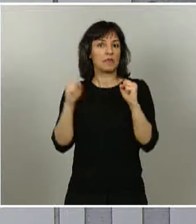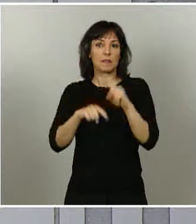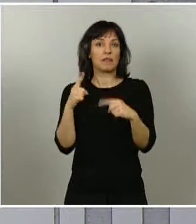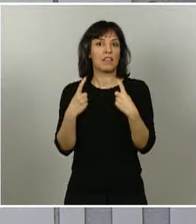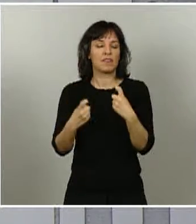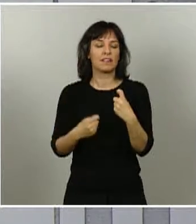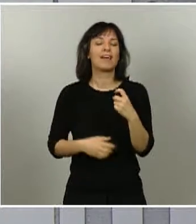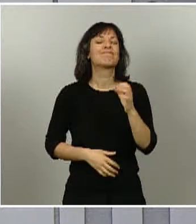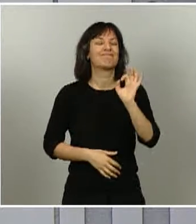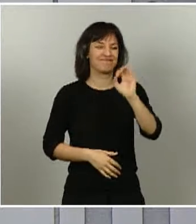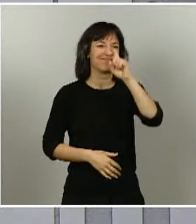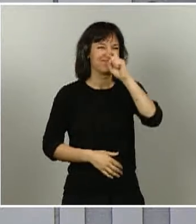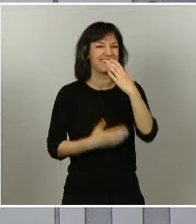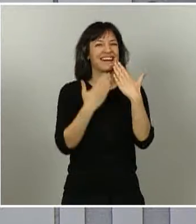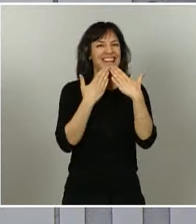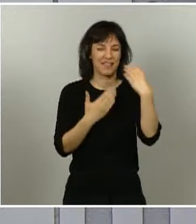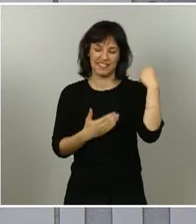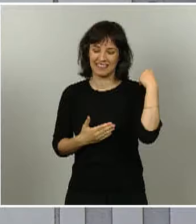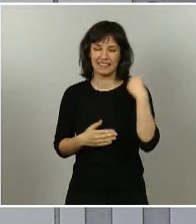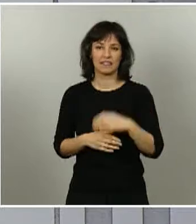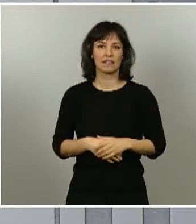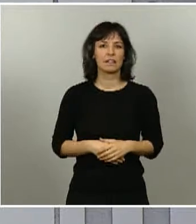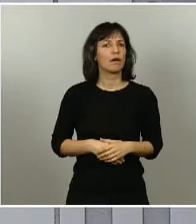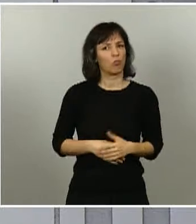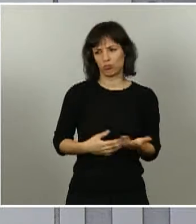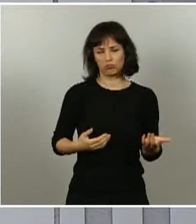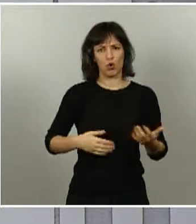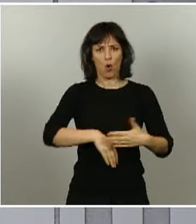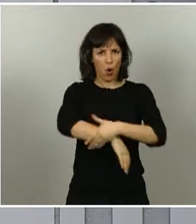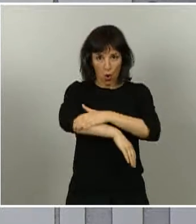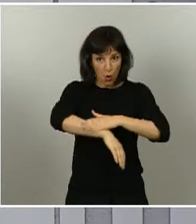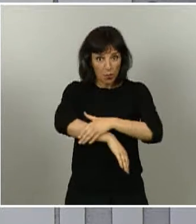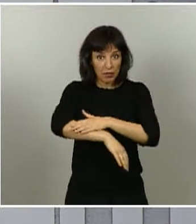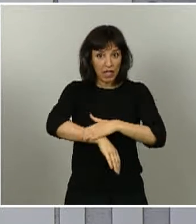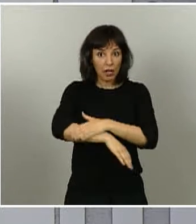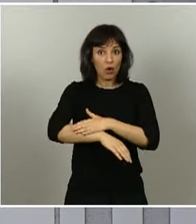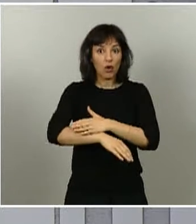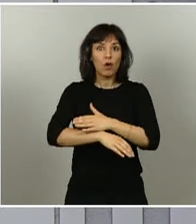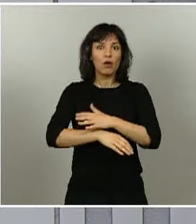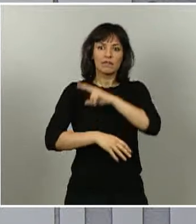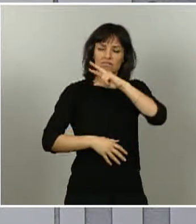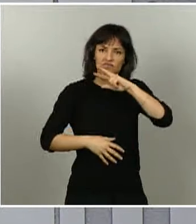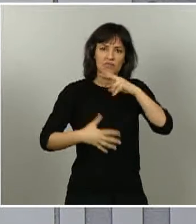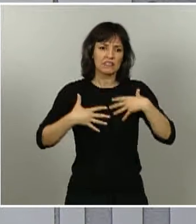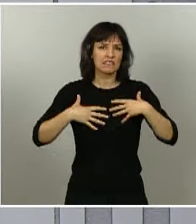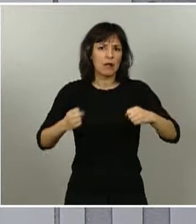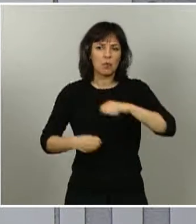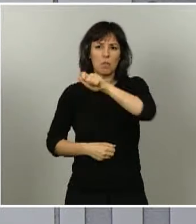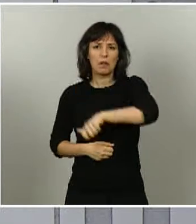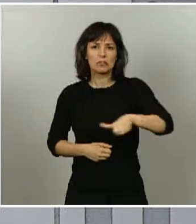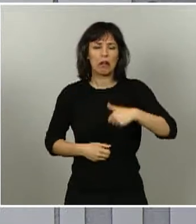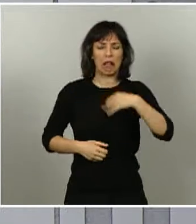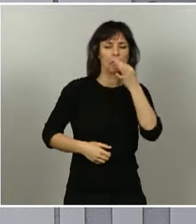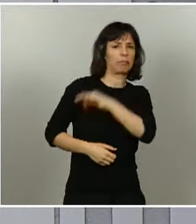por recordármela. No, el Gobierno no va a renunciar en ningún caso a preservar la salud de los ciudadanos. El Gobierno, si